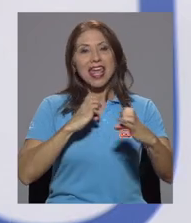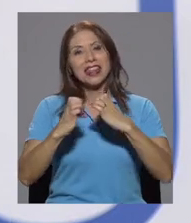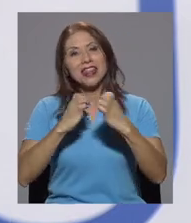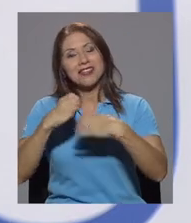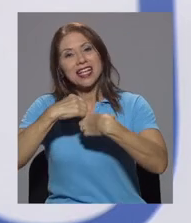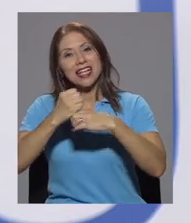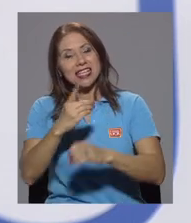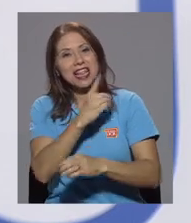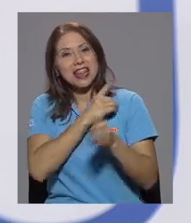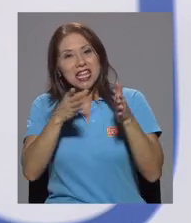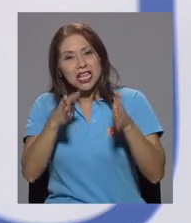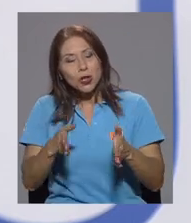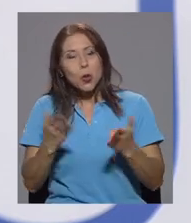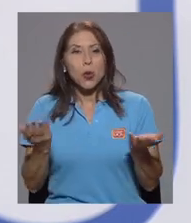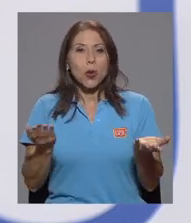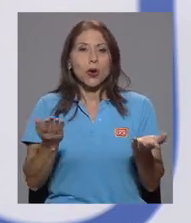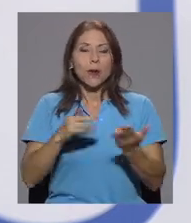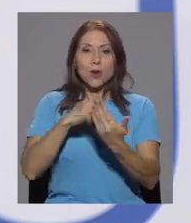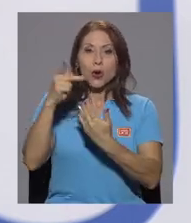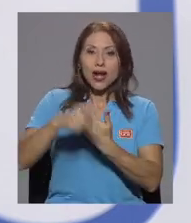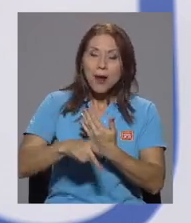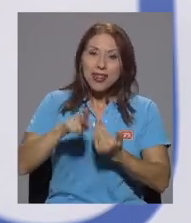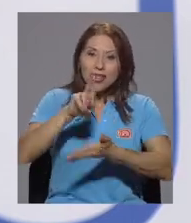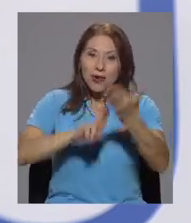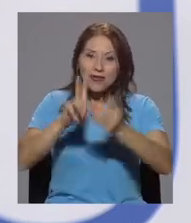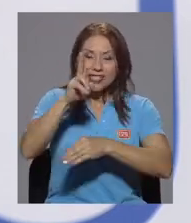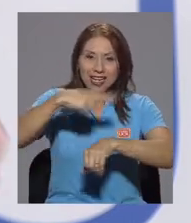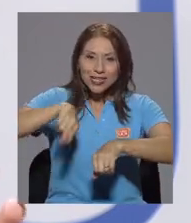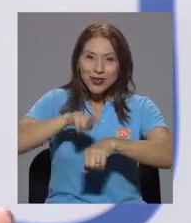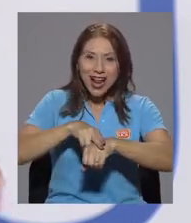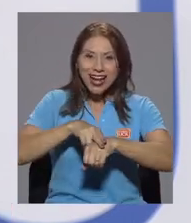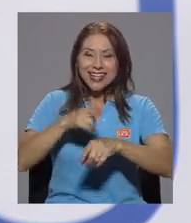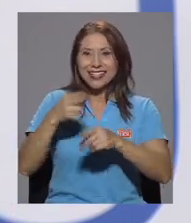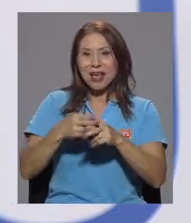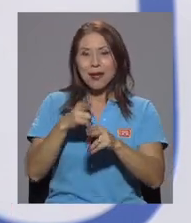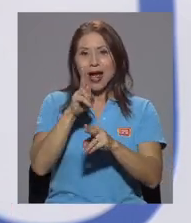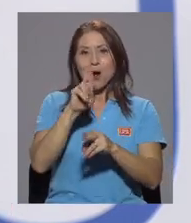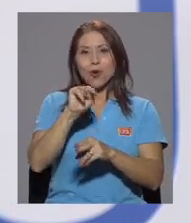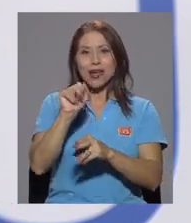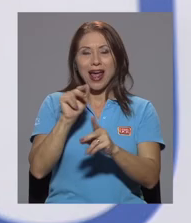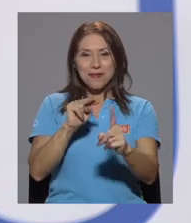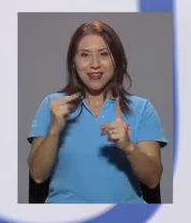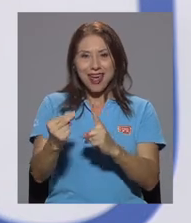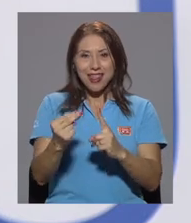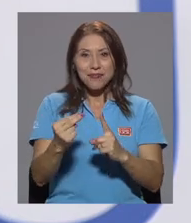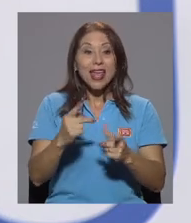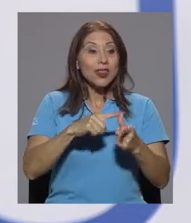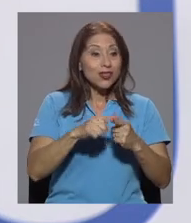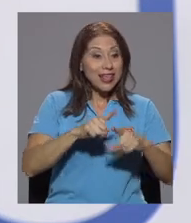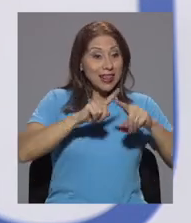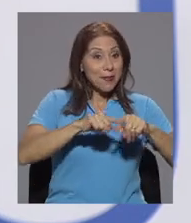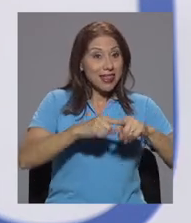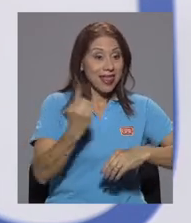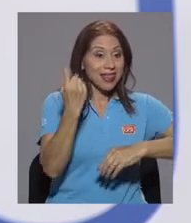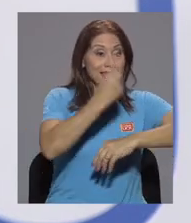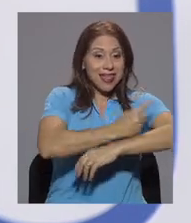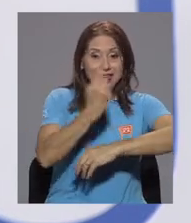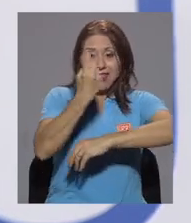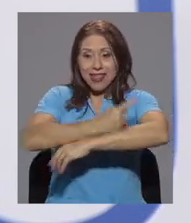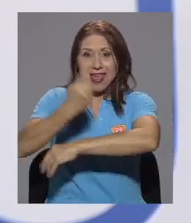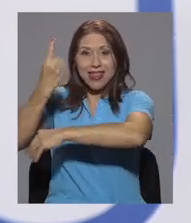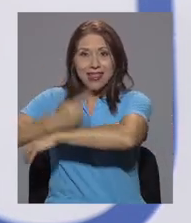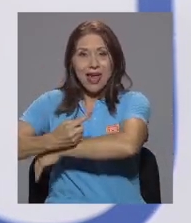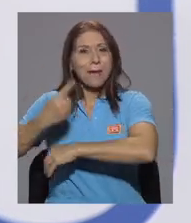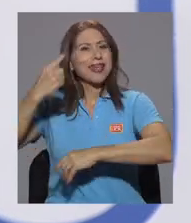está el programa de la universidad nacional una mirada entonces cada día está pensado en un tipo de público específico que va a